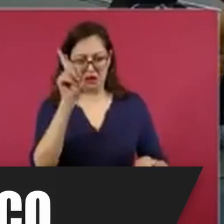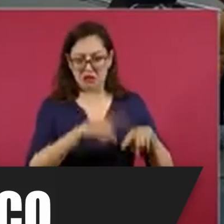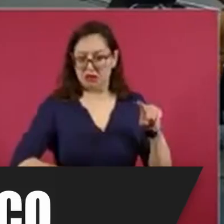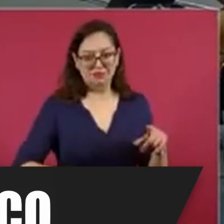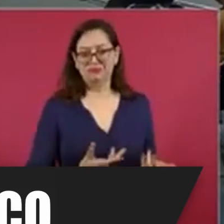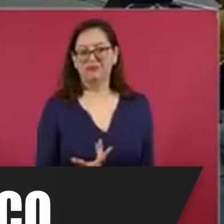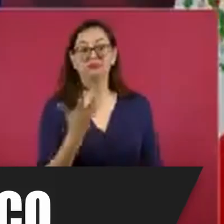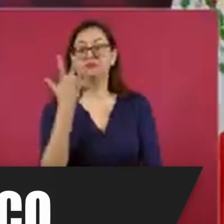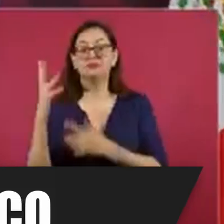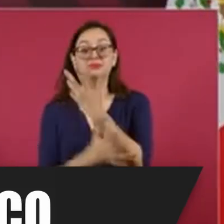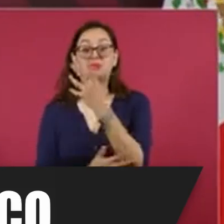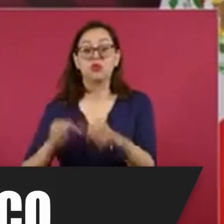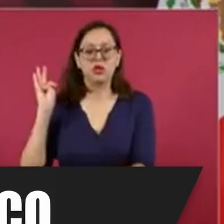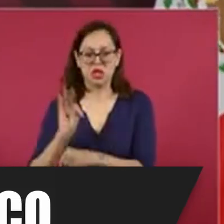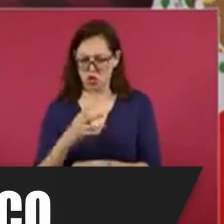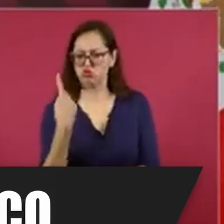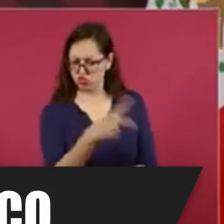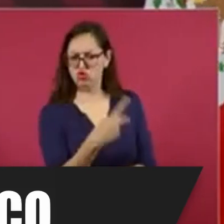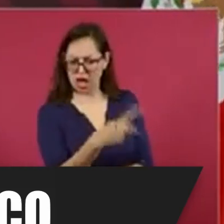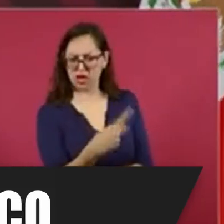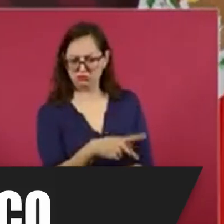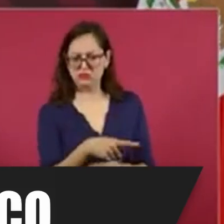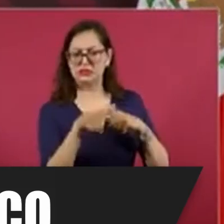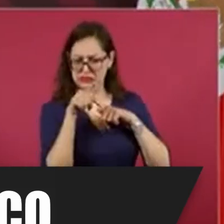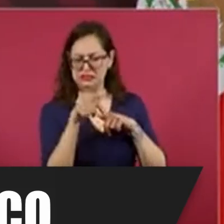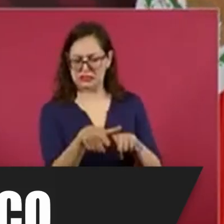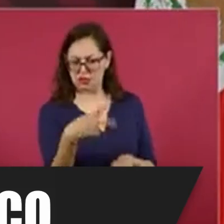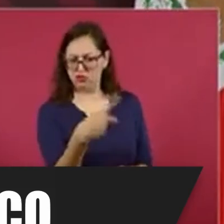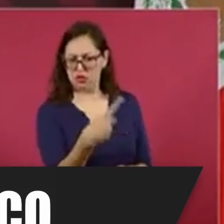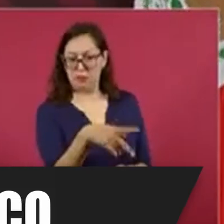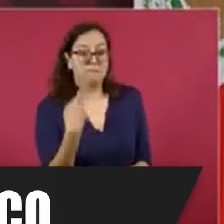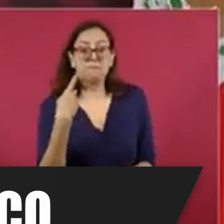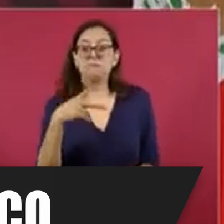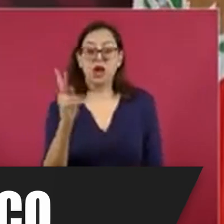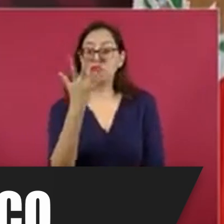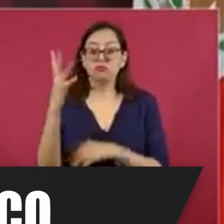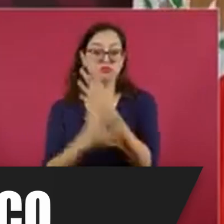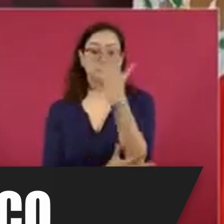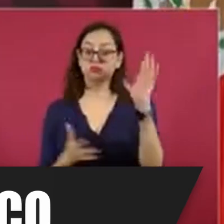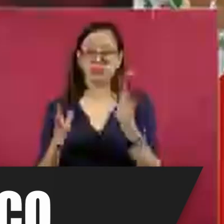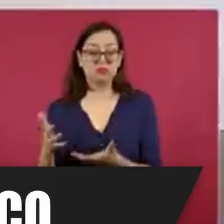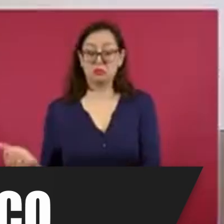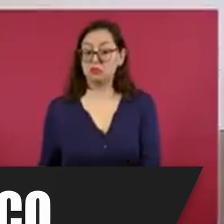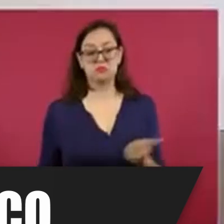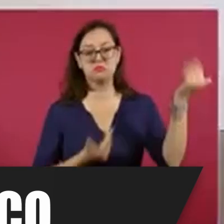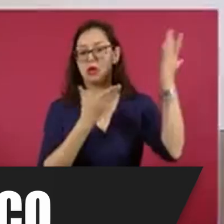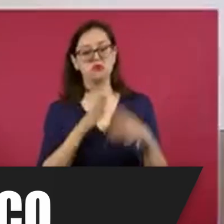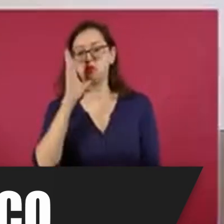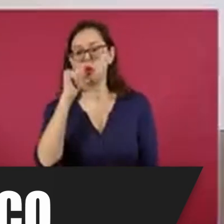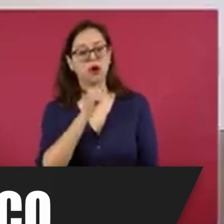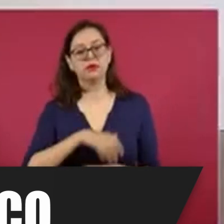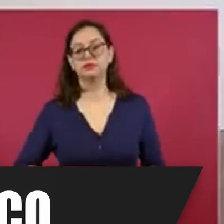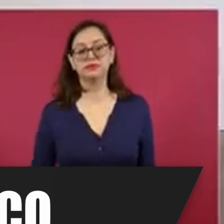área natural protegida, porque ni modo que no vamos a proteger nuestros recursos naturales.